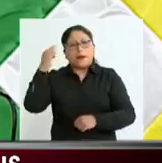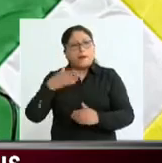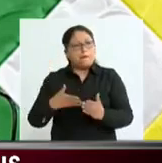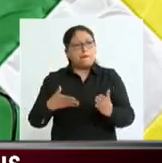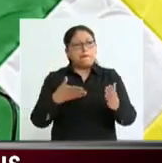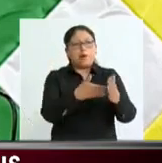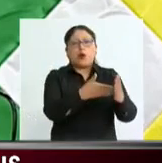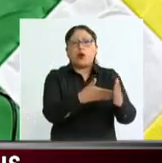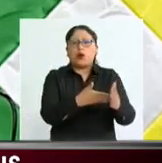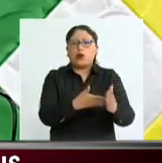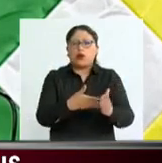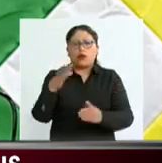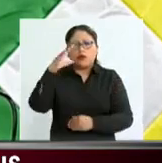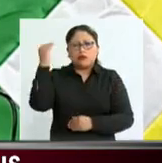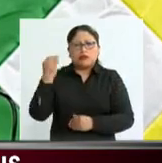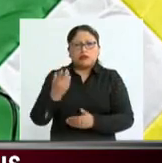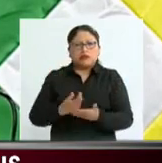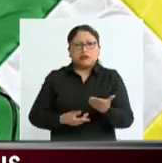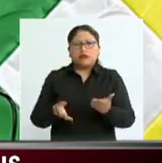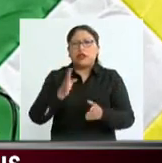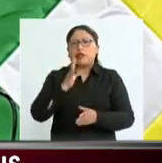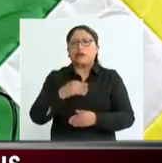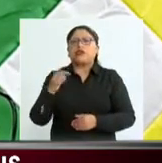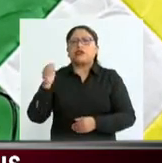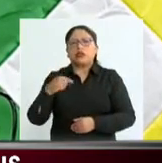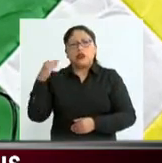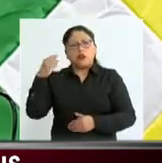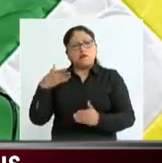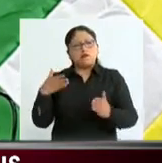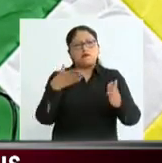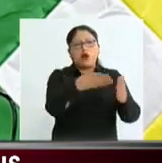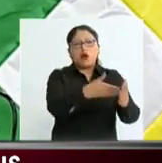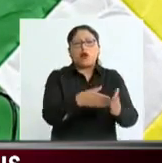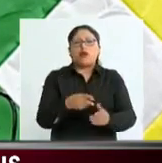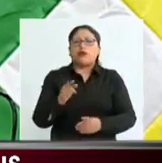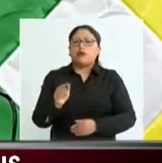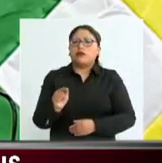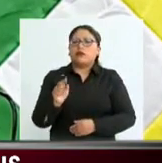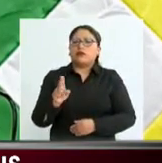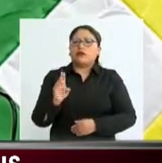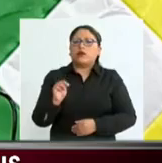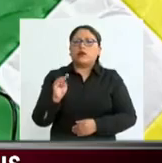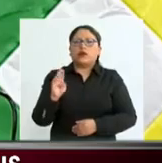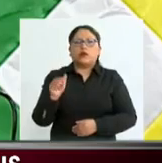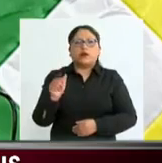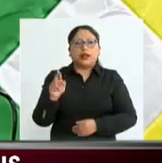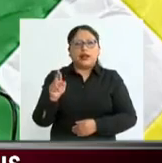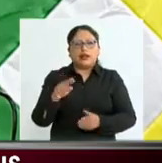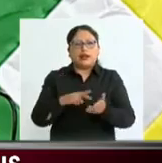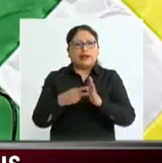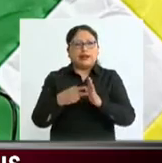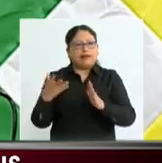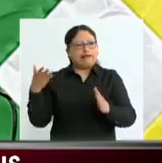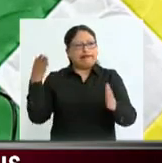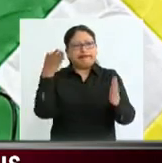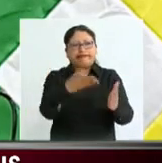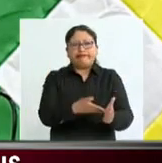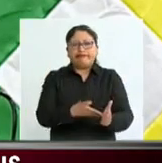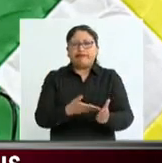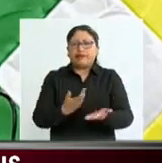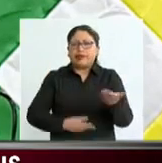presidente constitucional de nuestro Estado Plurinacional de Bolivia, un presidente democráticamente electo con más